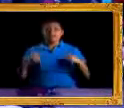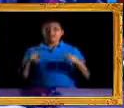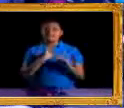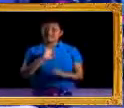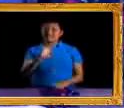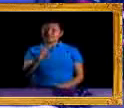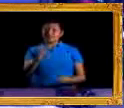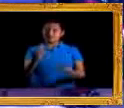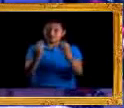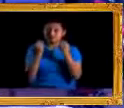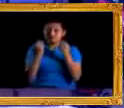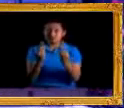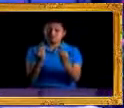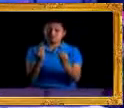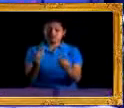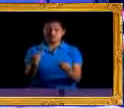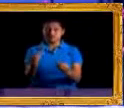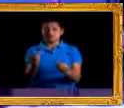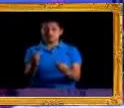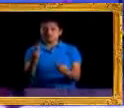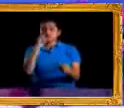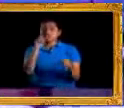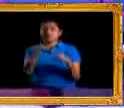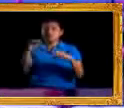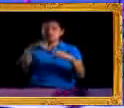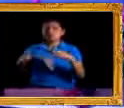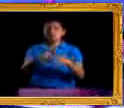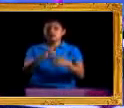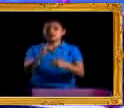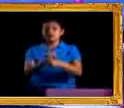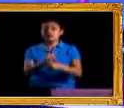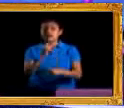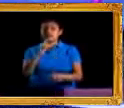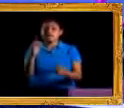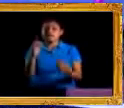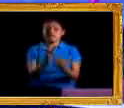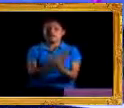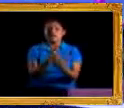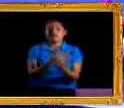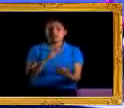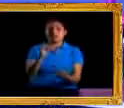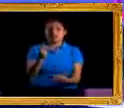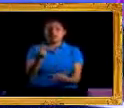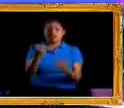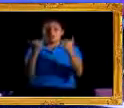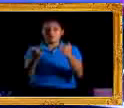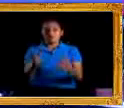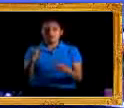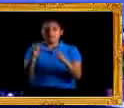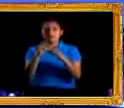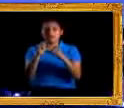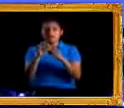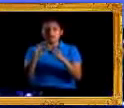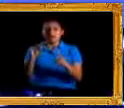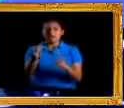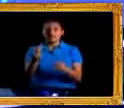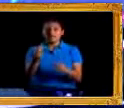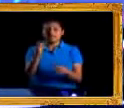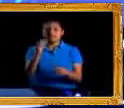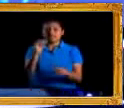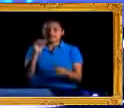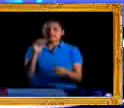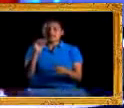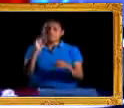muchos, hermano, aún dentro de la iglesia, porque dice la Escritura que ahogan la palabra, de modo que esta no